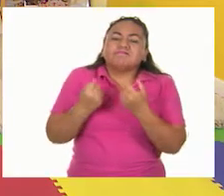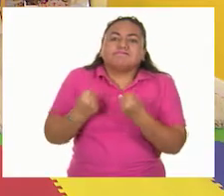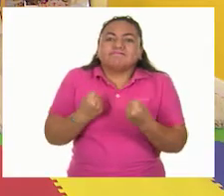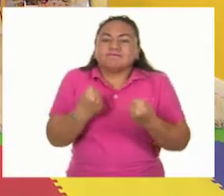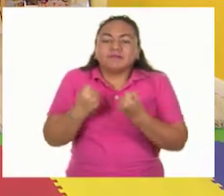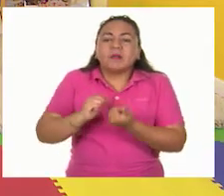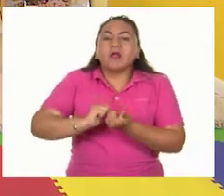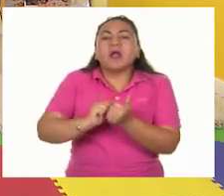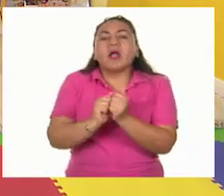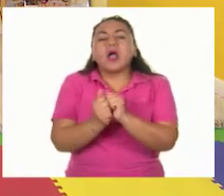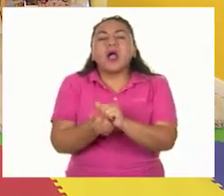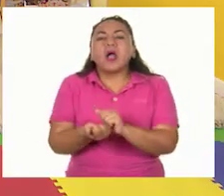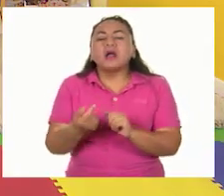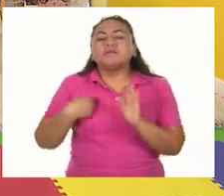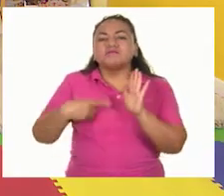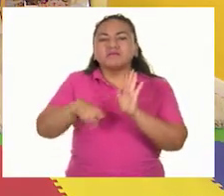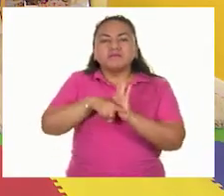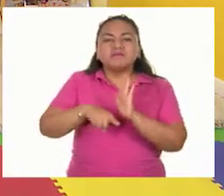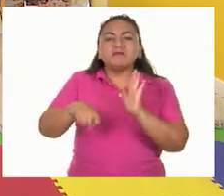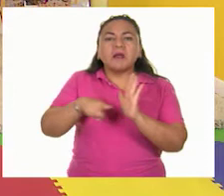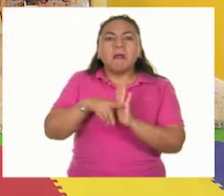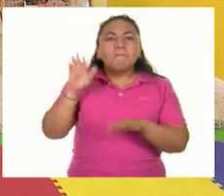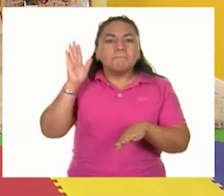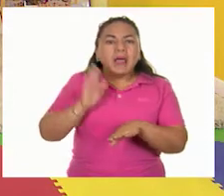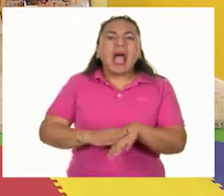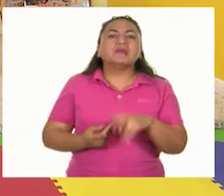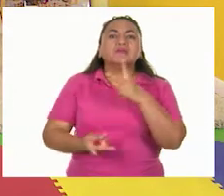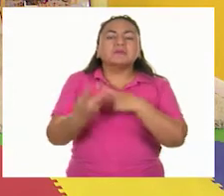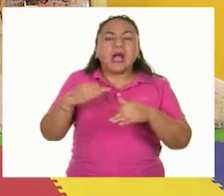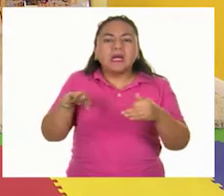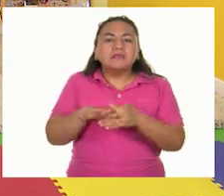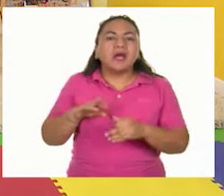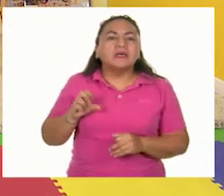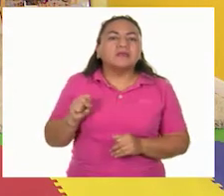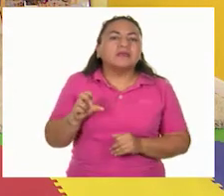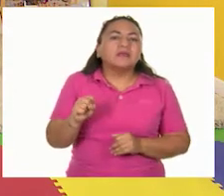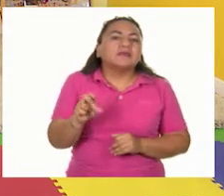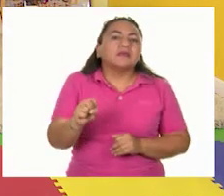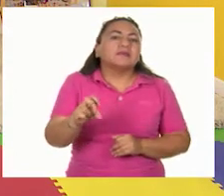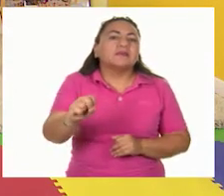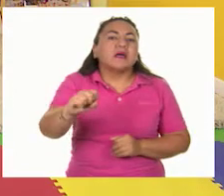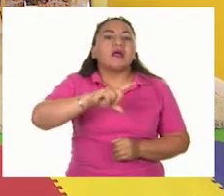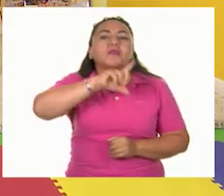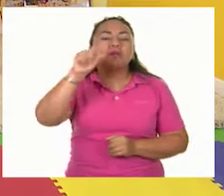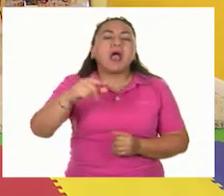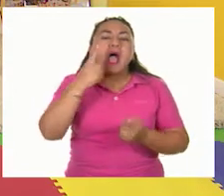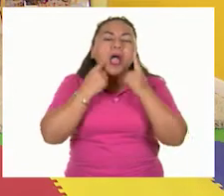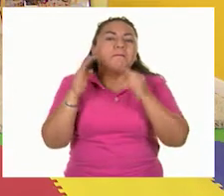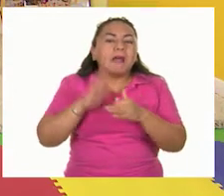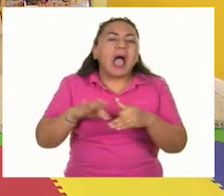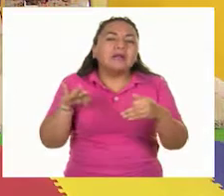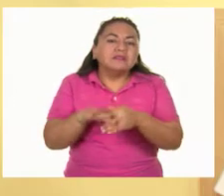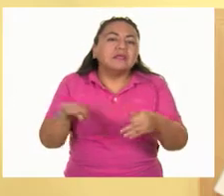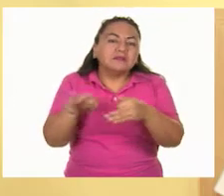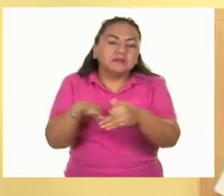provoca una dinámica negativa e incrementa la presencia y permanencia posterior de los berrinches.